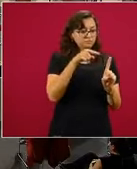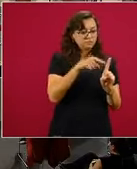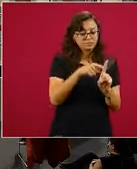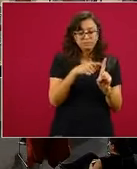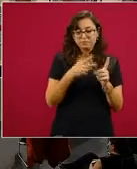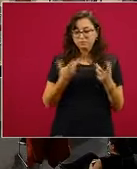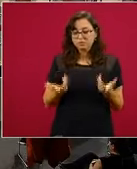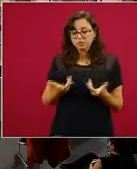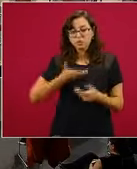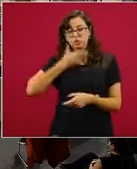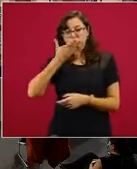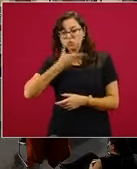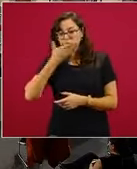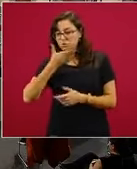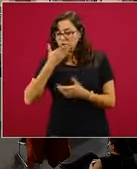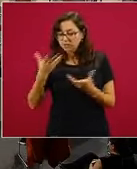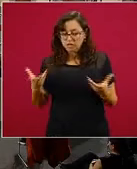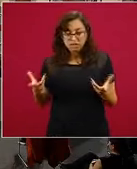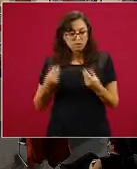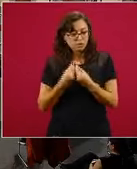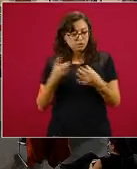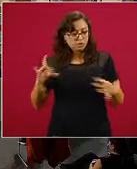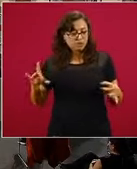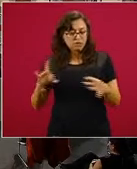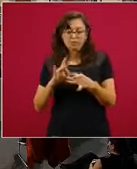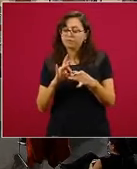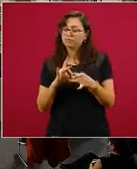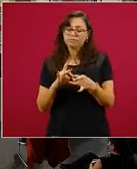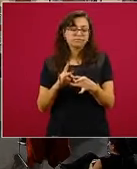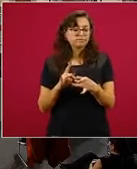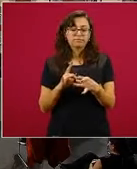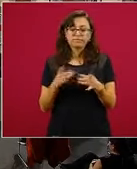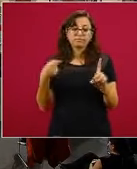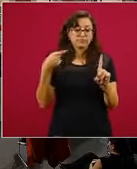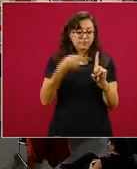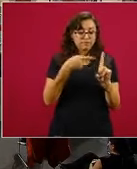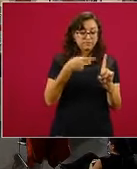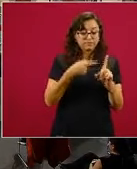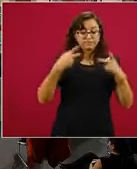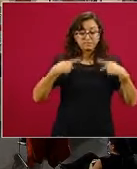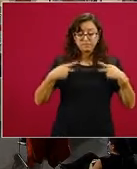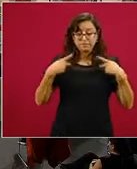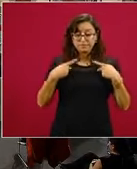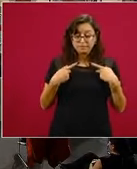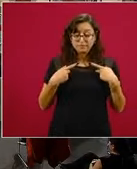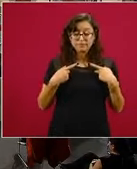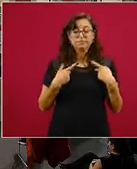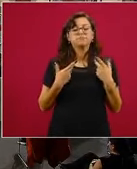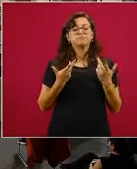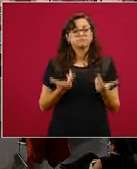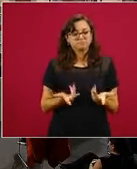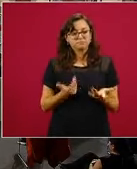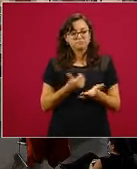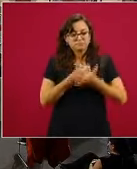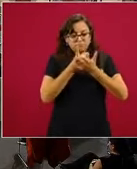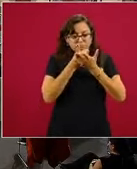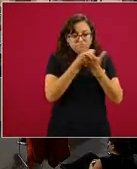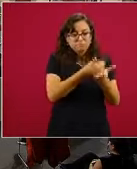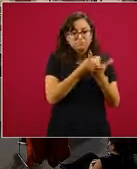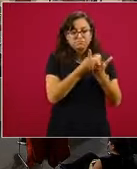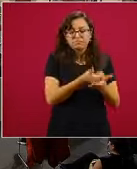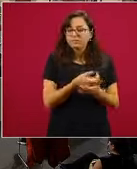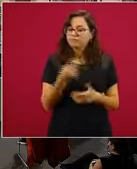un esquema tradicional. Aquí lo que tratamos de hacer para que esta persona se adhiera es darle en la medida de lo posible todas